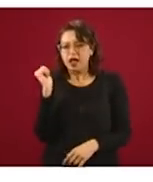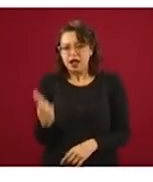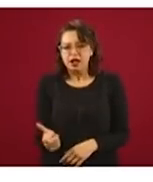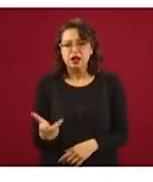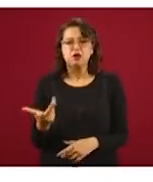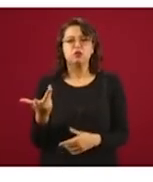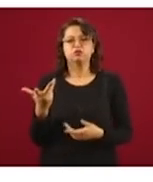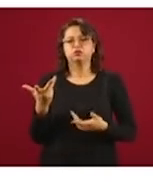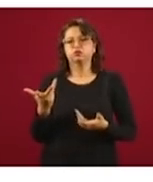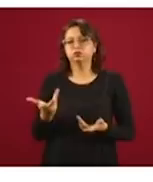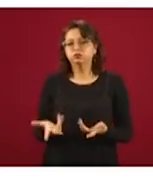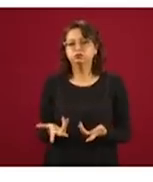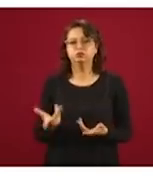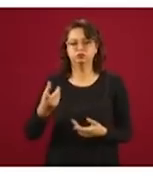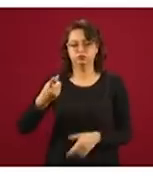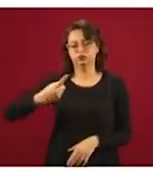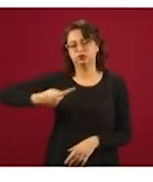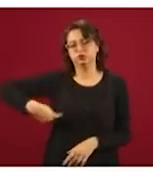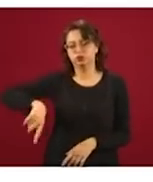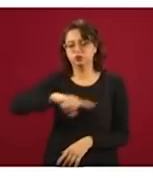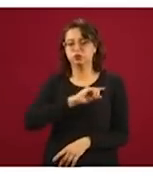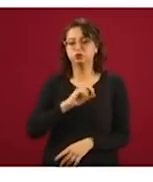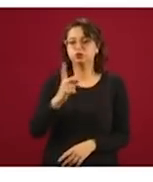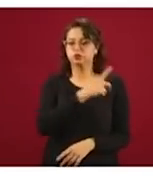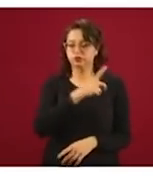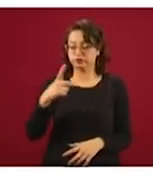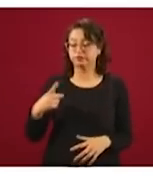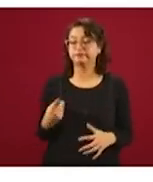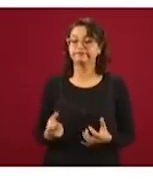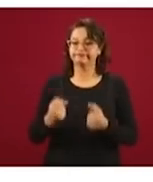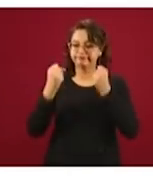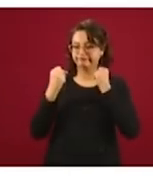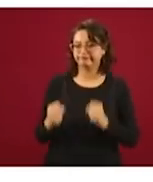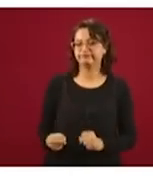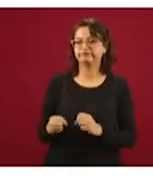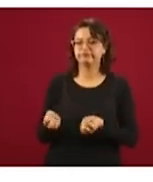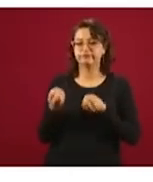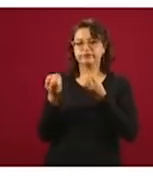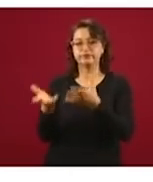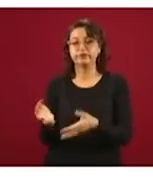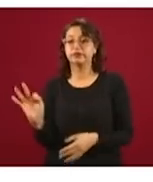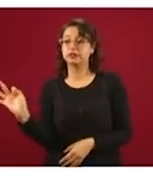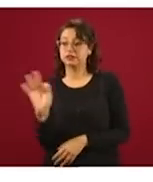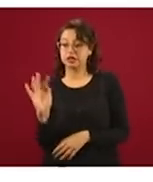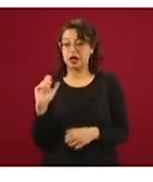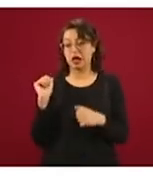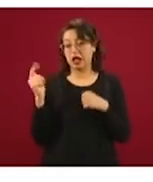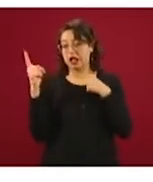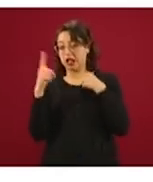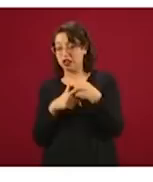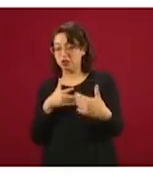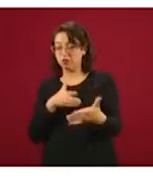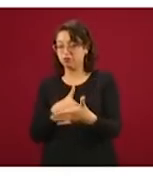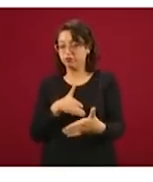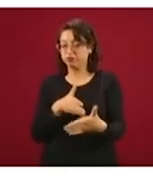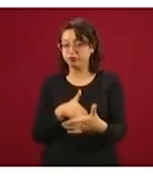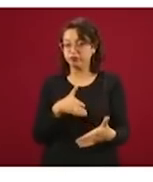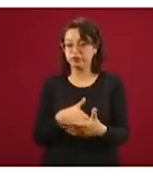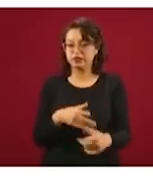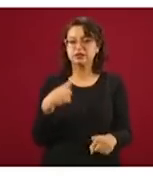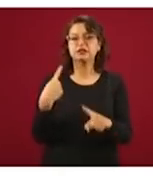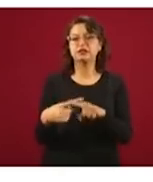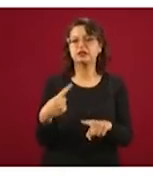que nosotros estamos empeñados en garantizar y que pudiera alguien estar obstaculizando. Y a veces ese alguien